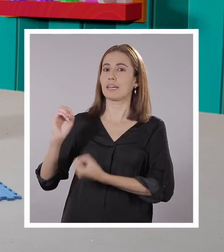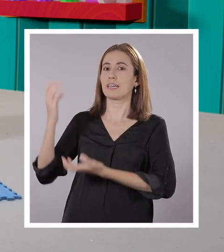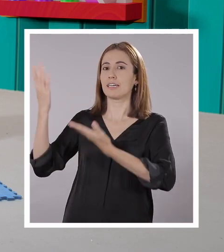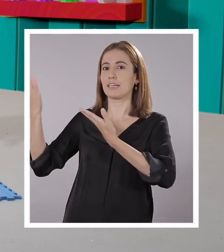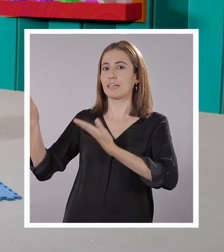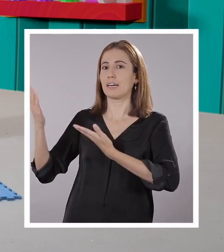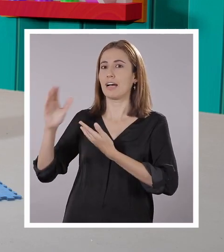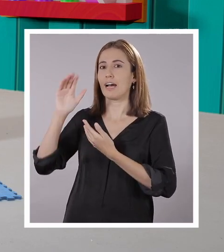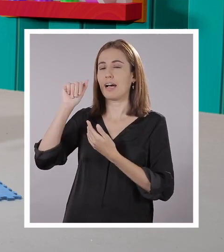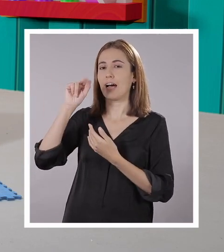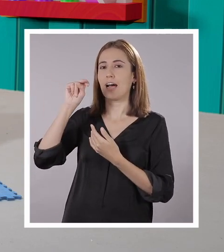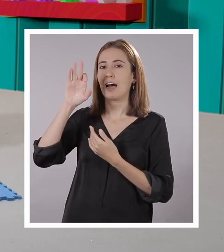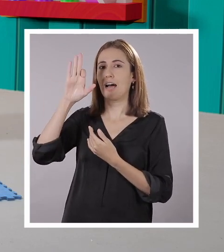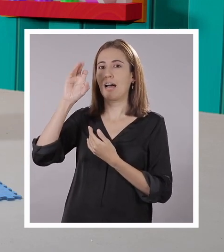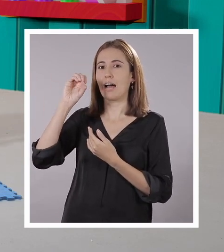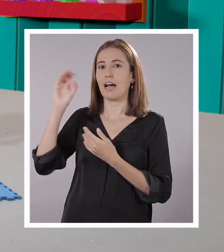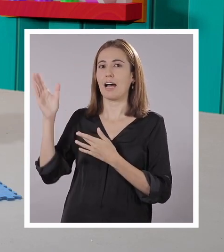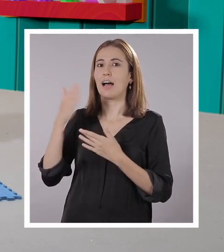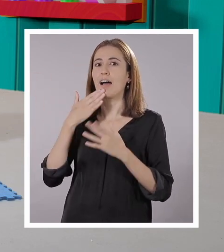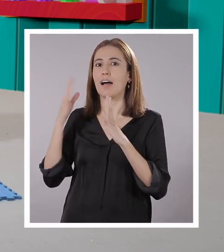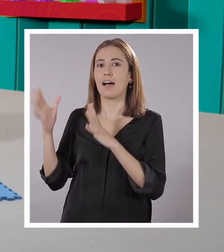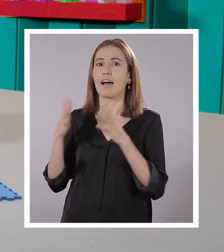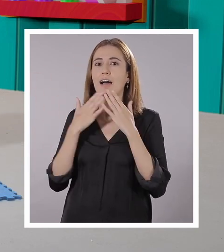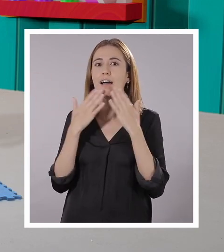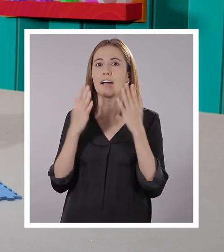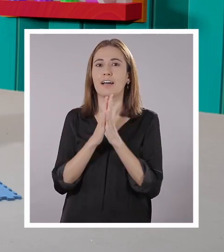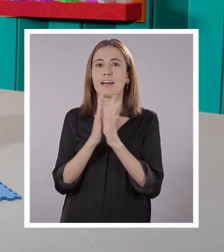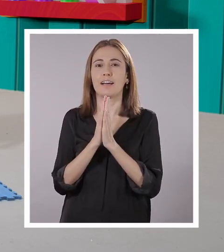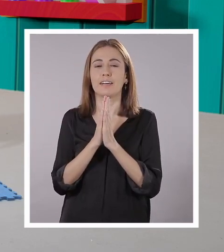vamos a llamar. ¡Bienvenida, Anto!